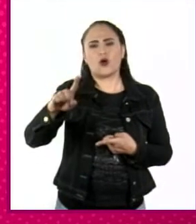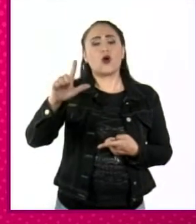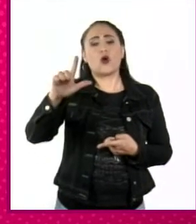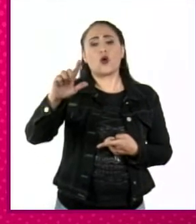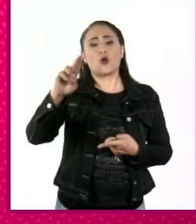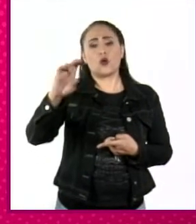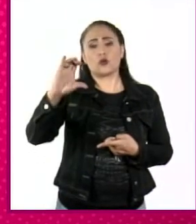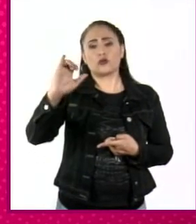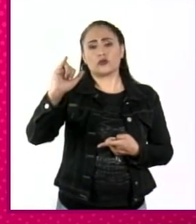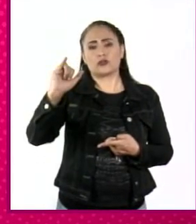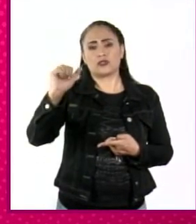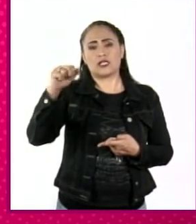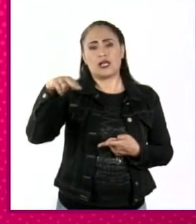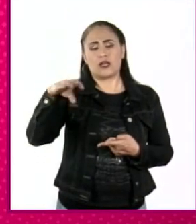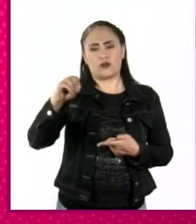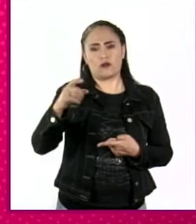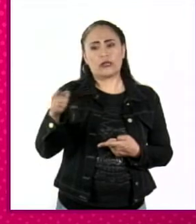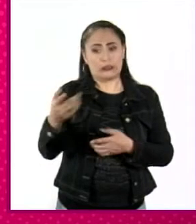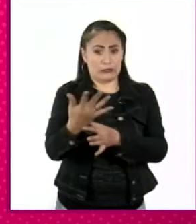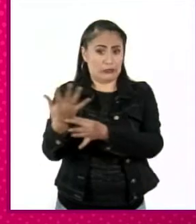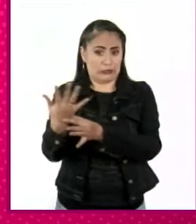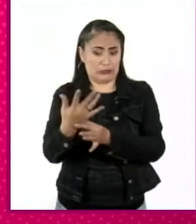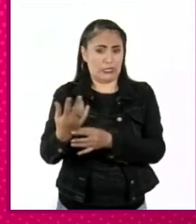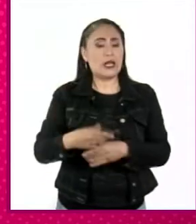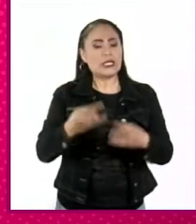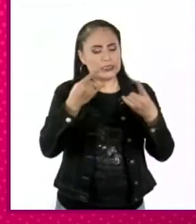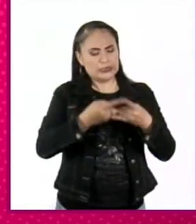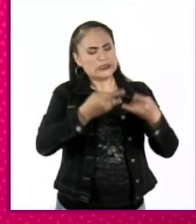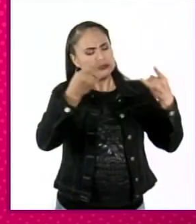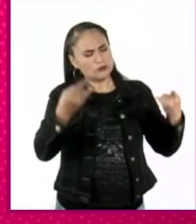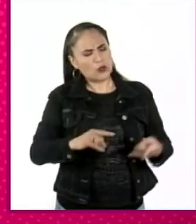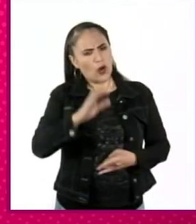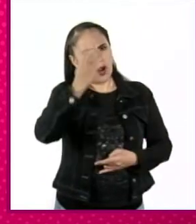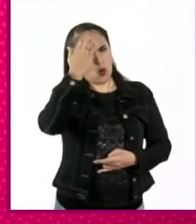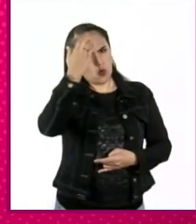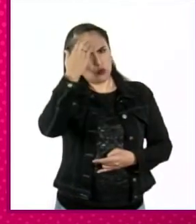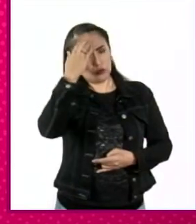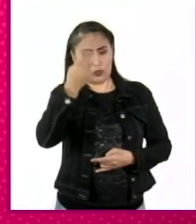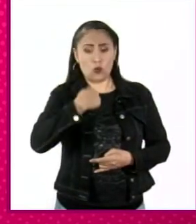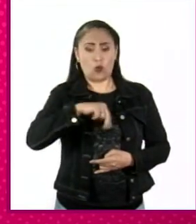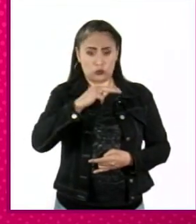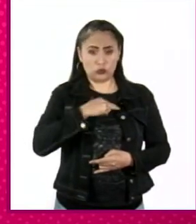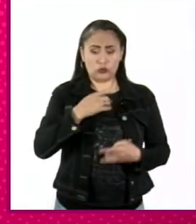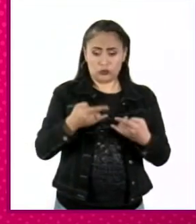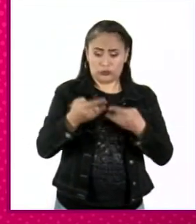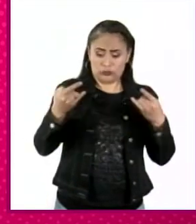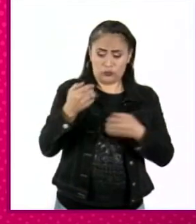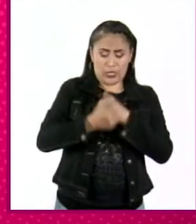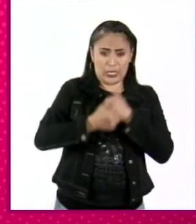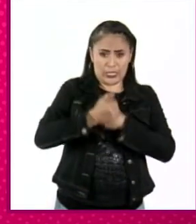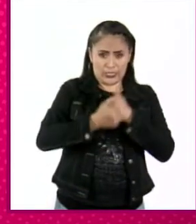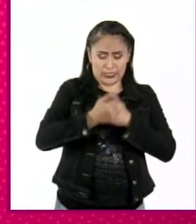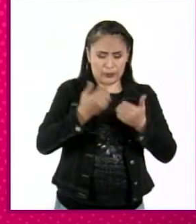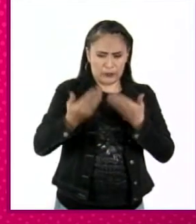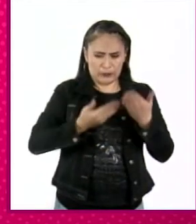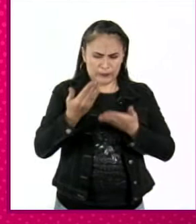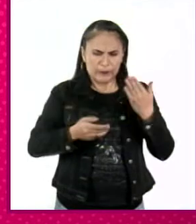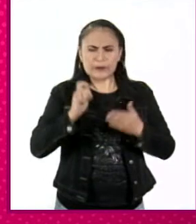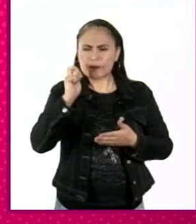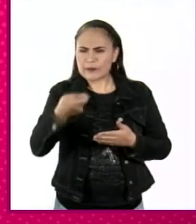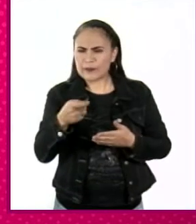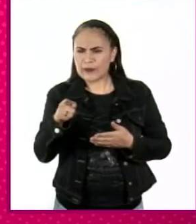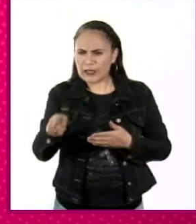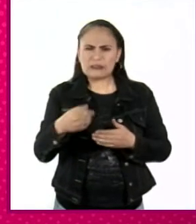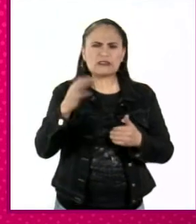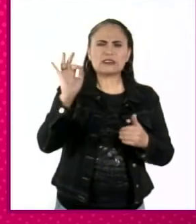que para conocer historia, para poder lograr lo que queremos los historiadores, hay que realizar unas especies de combates por la